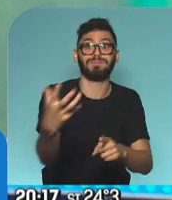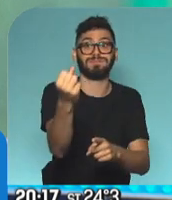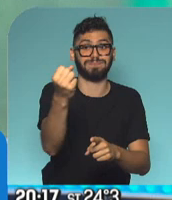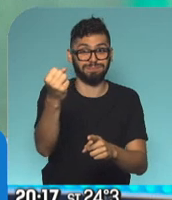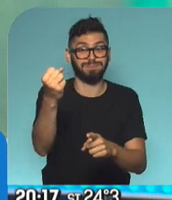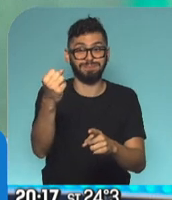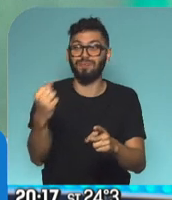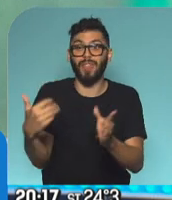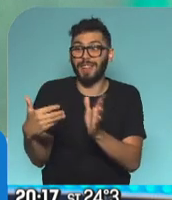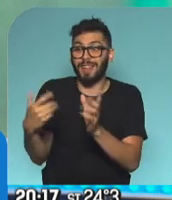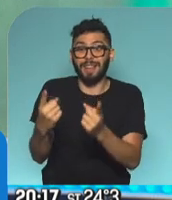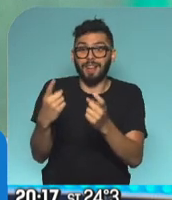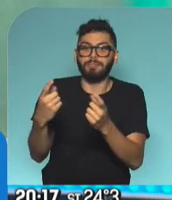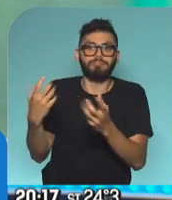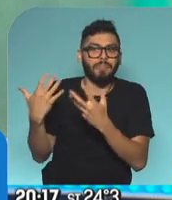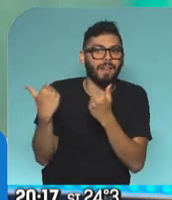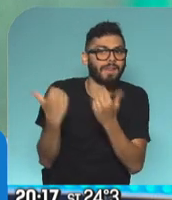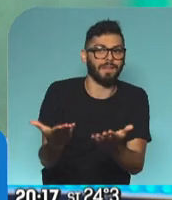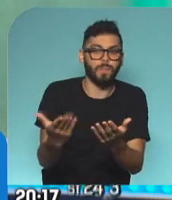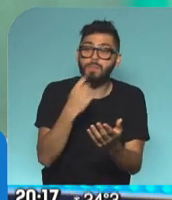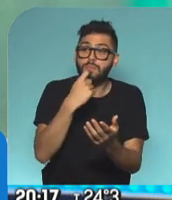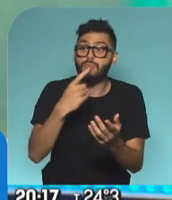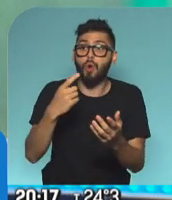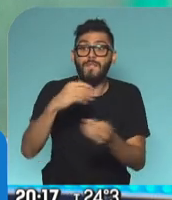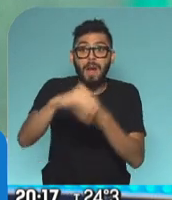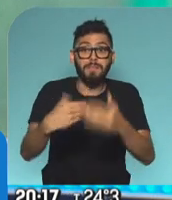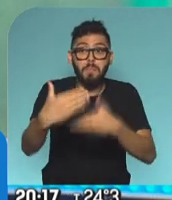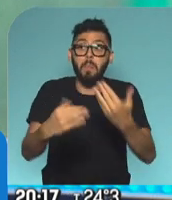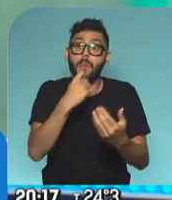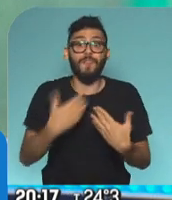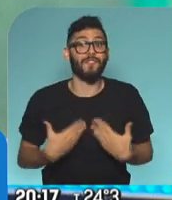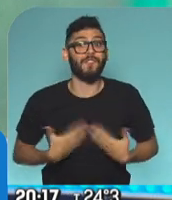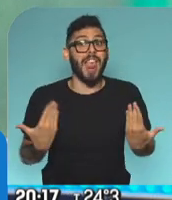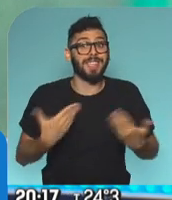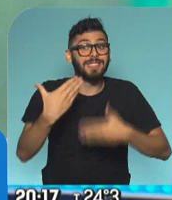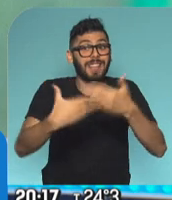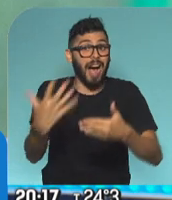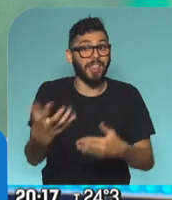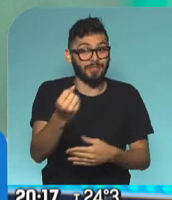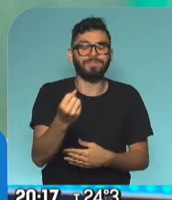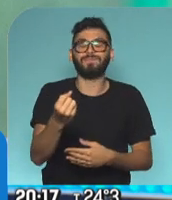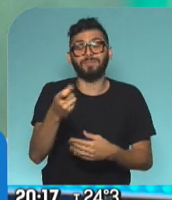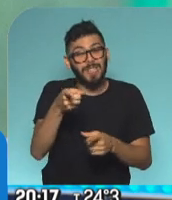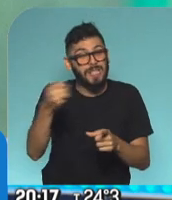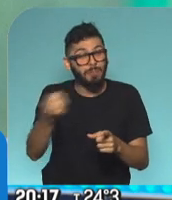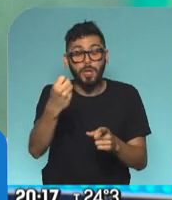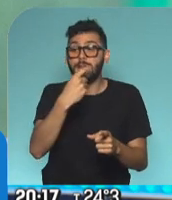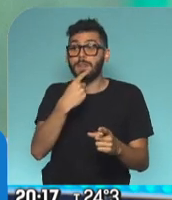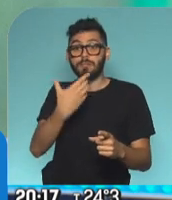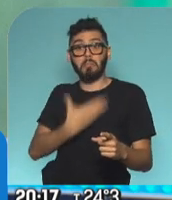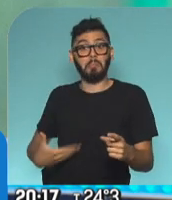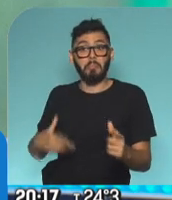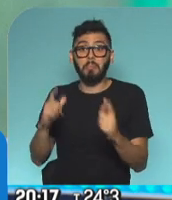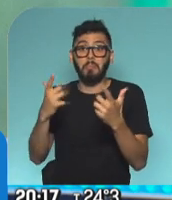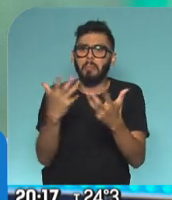proyectos que tienen las familias incluso de desarrollo de la felicidad y esto es muy importante porque si el estado no está ese